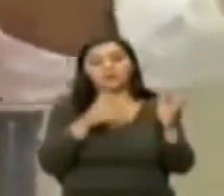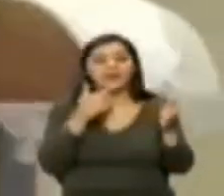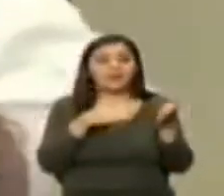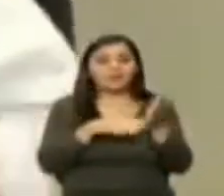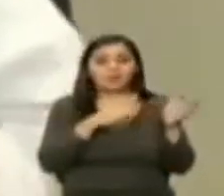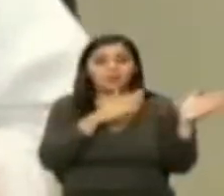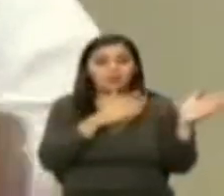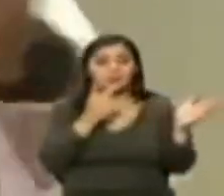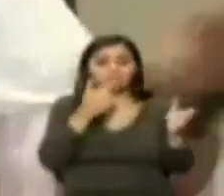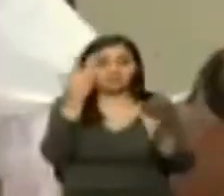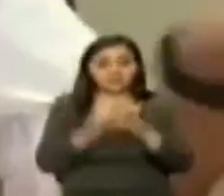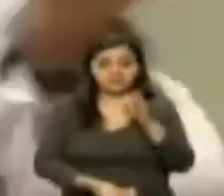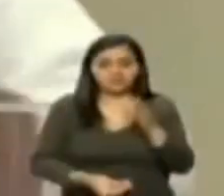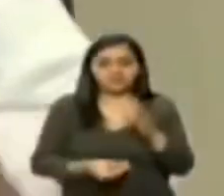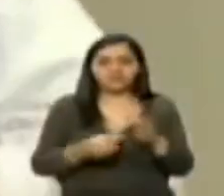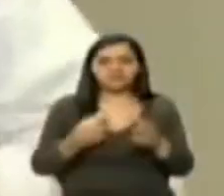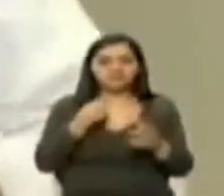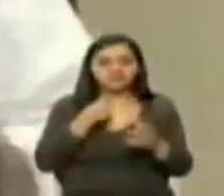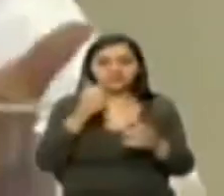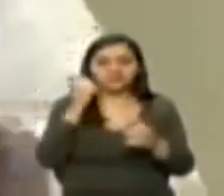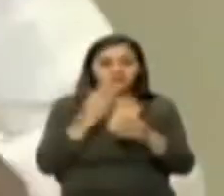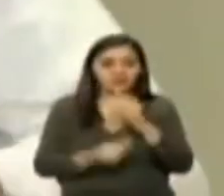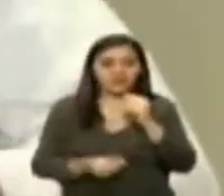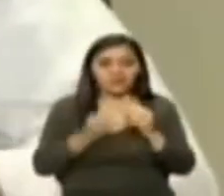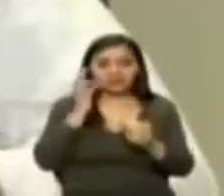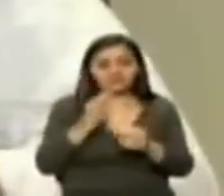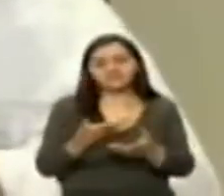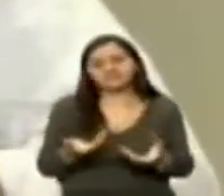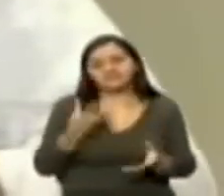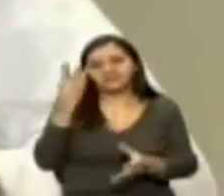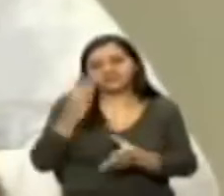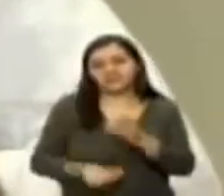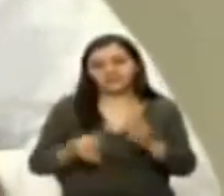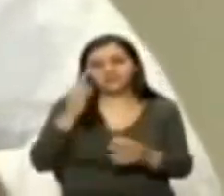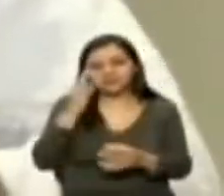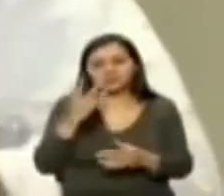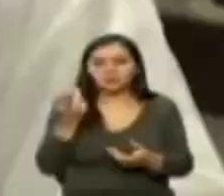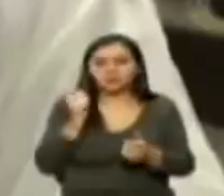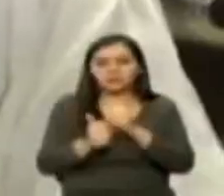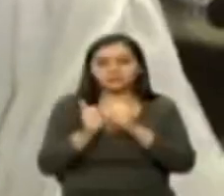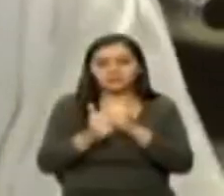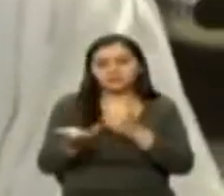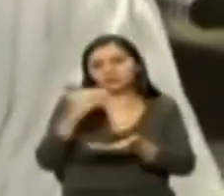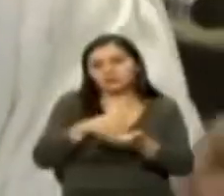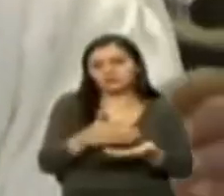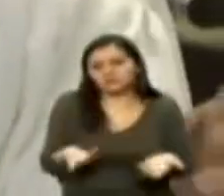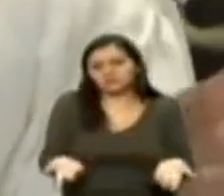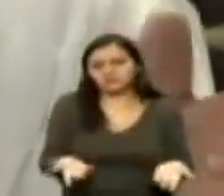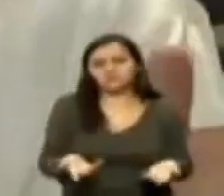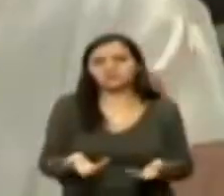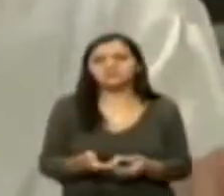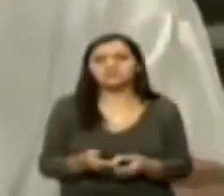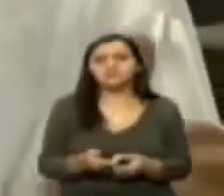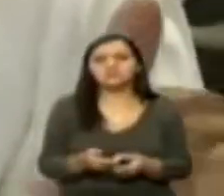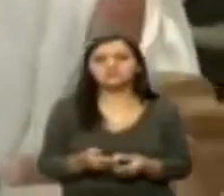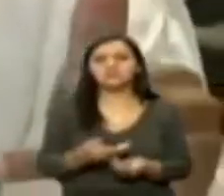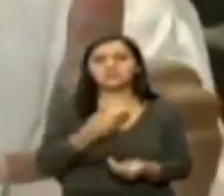vez, una tercera vez, y estamos desarrollando mucho la educación técnica también. Señor presidente, agradecemos.